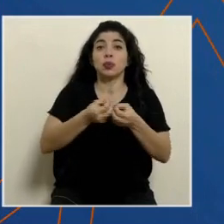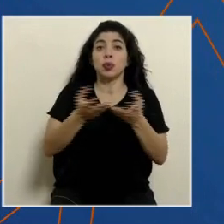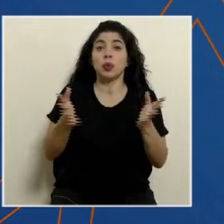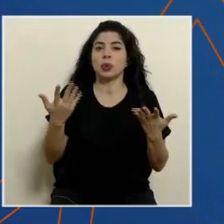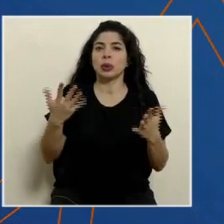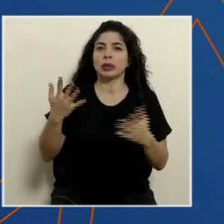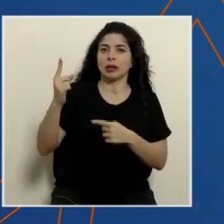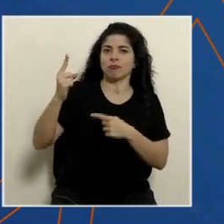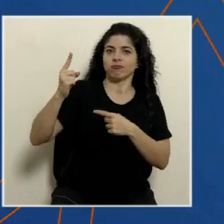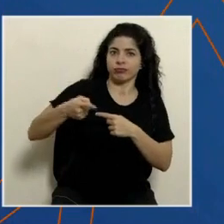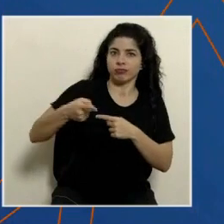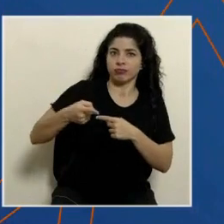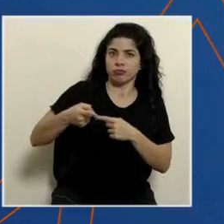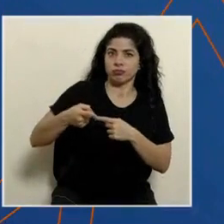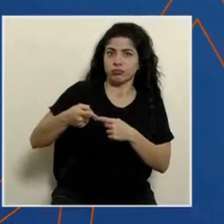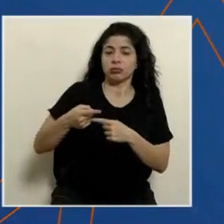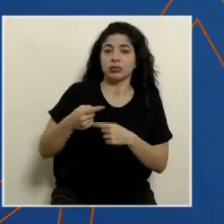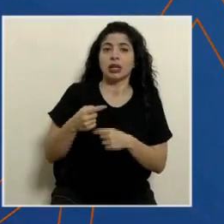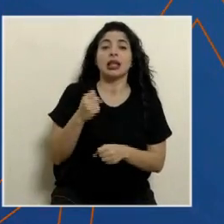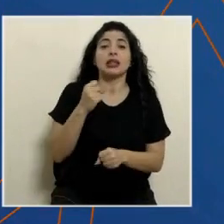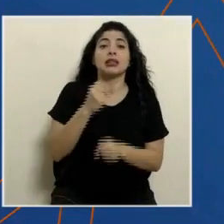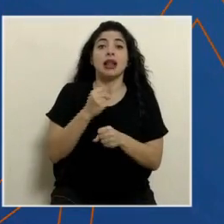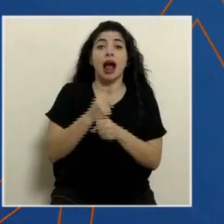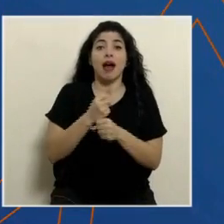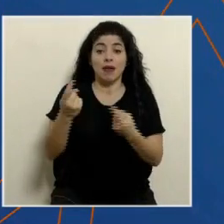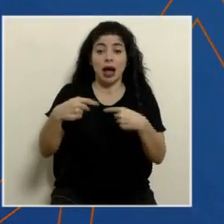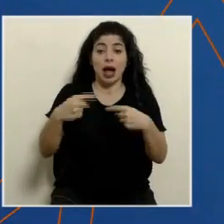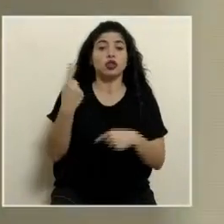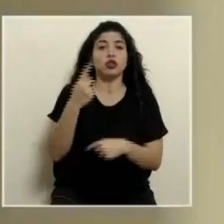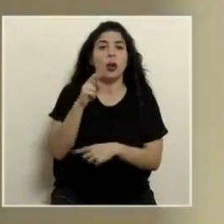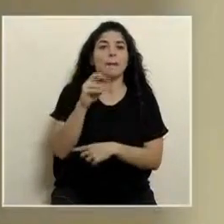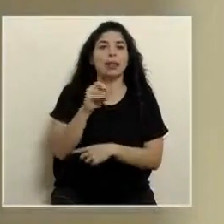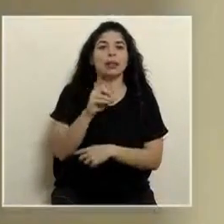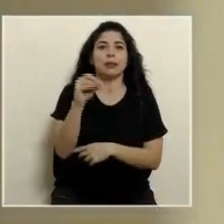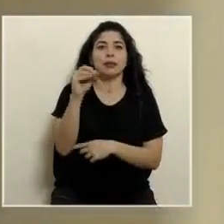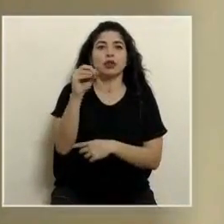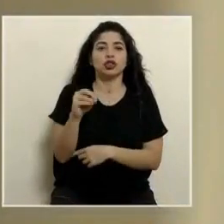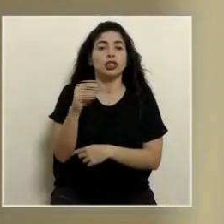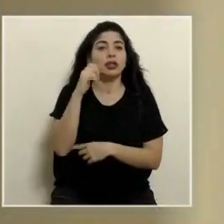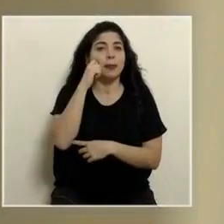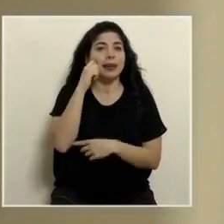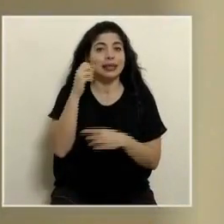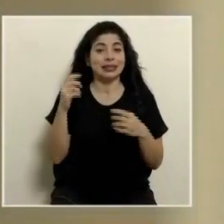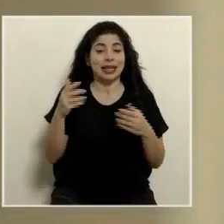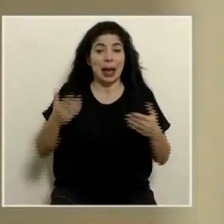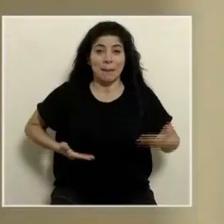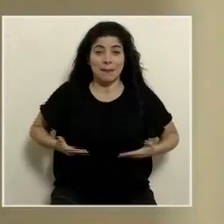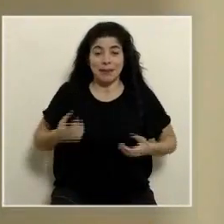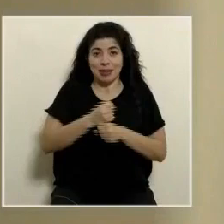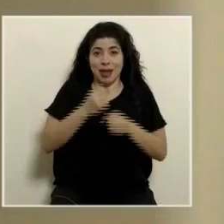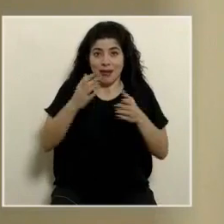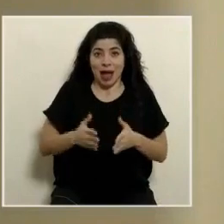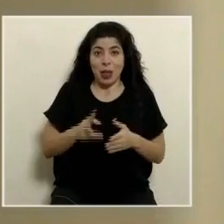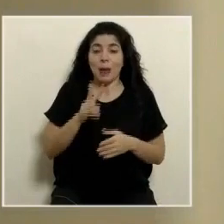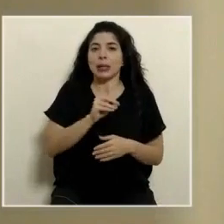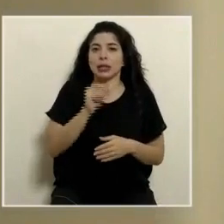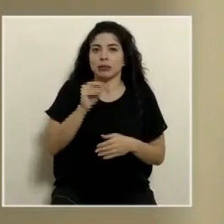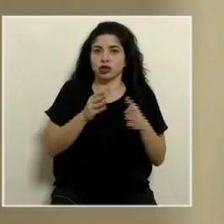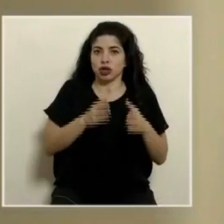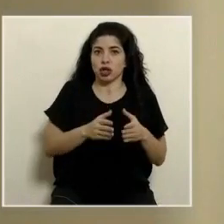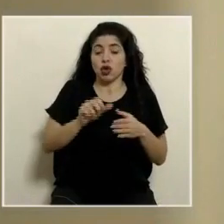instruido trabajar con 20% de su personal de manera presencial y que el resto de